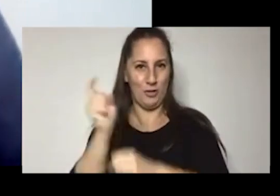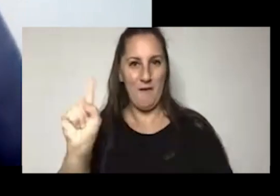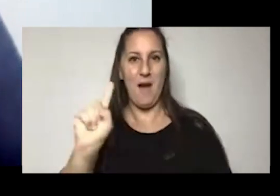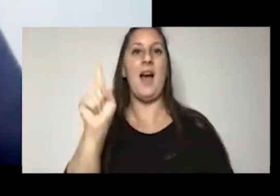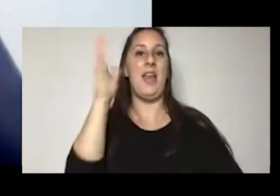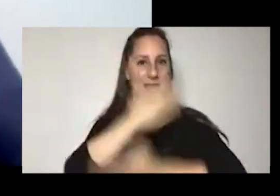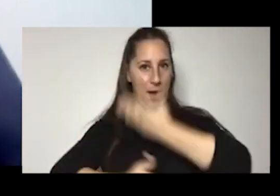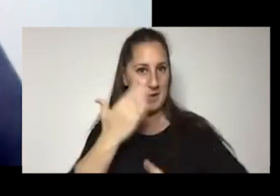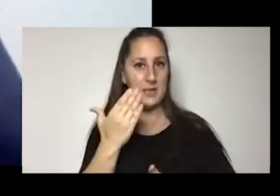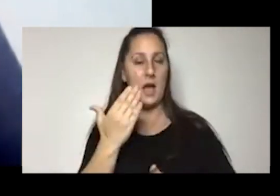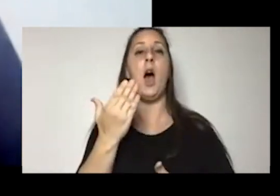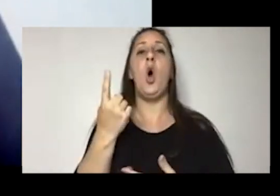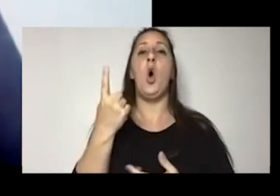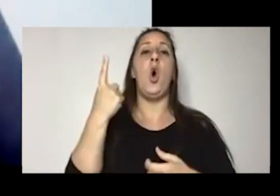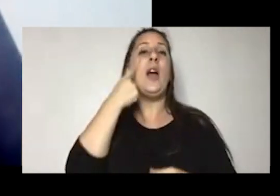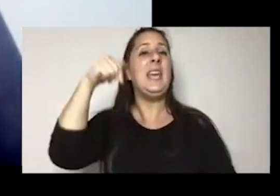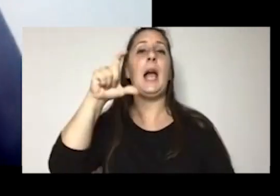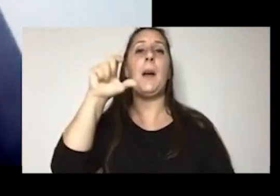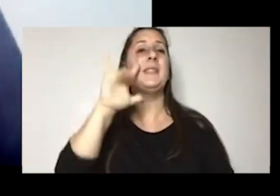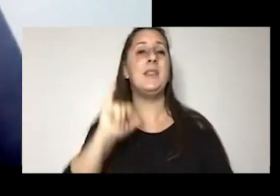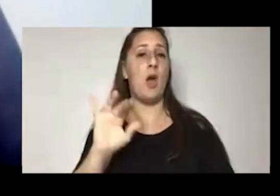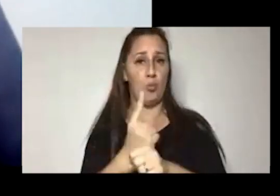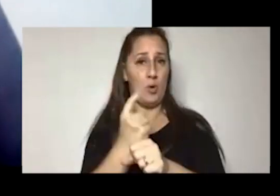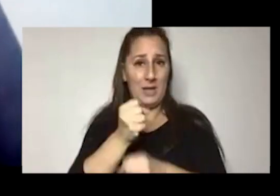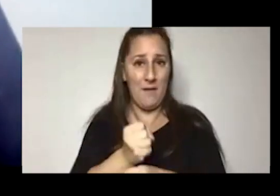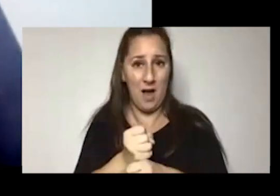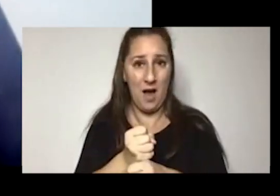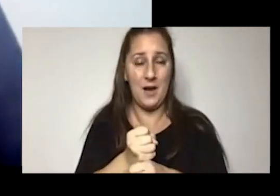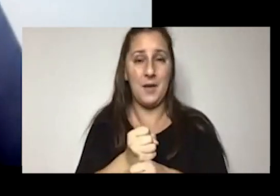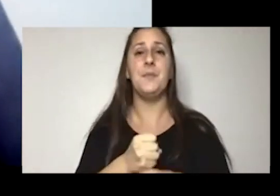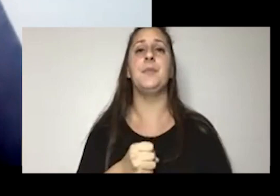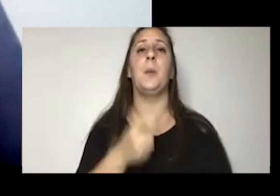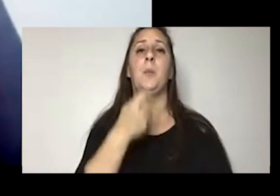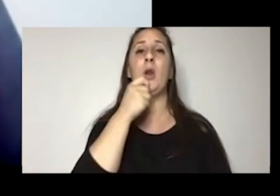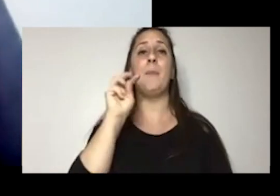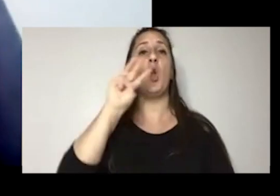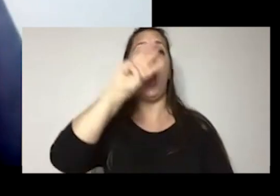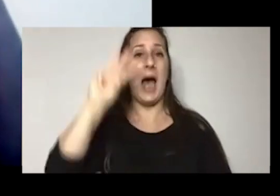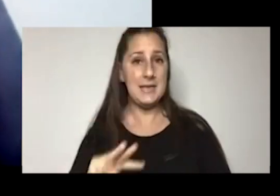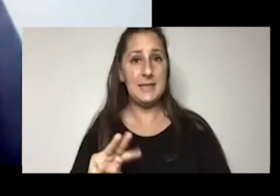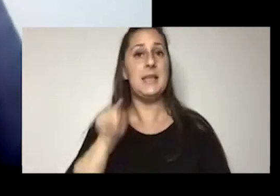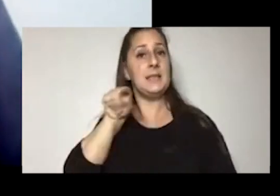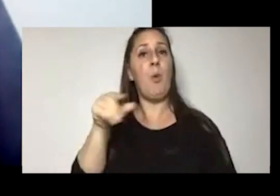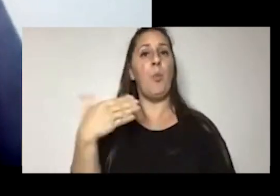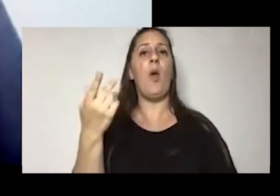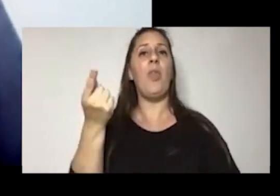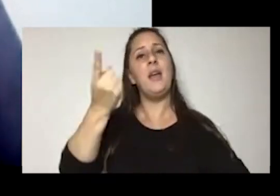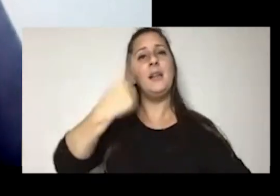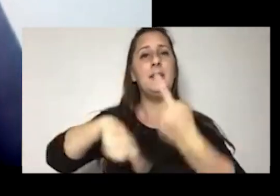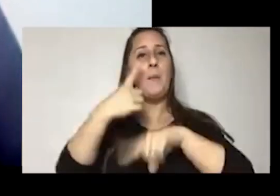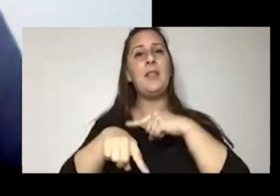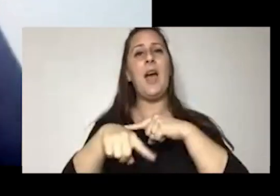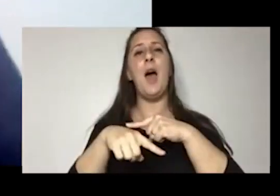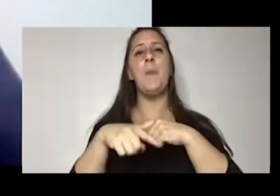incapacidad laboral, o, por ejemplo, desde ANSES también para tramitar el retiro por discapacidad,